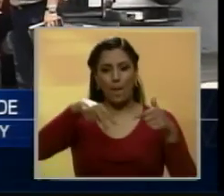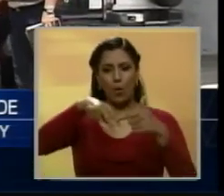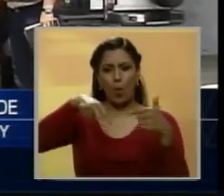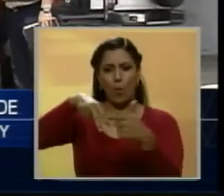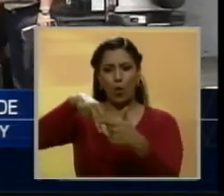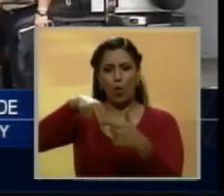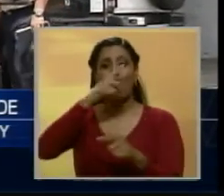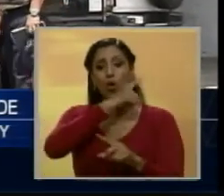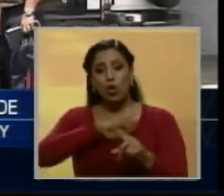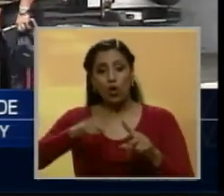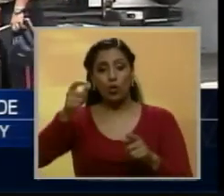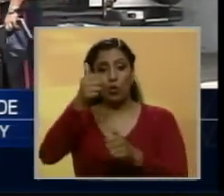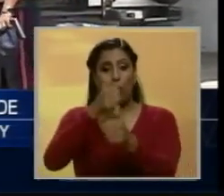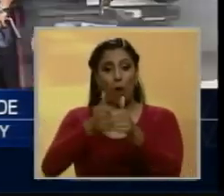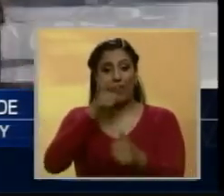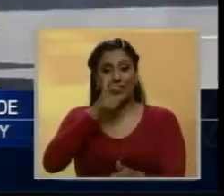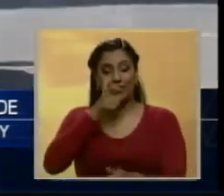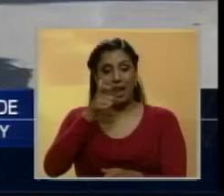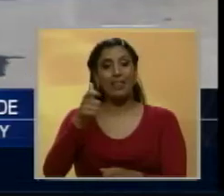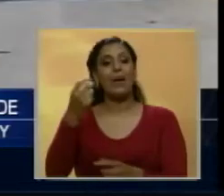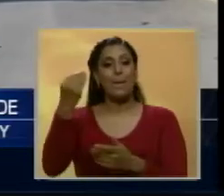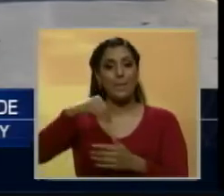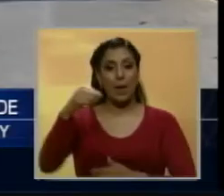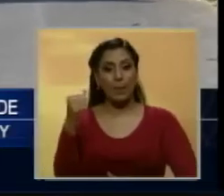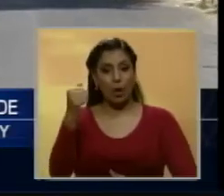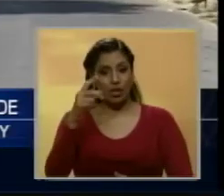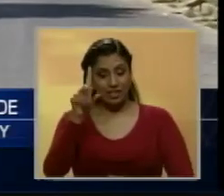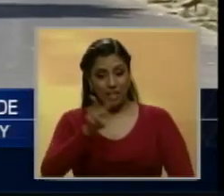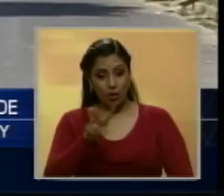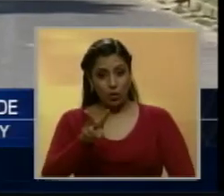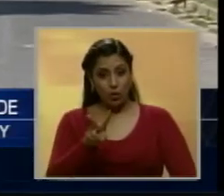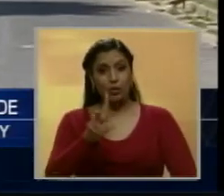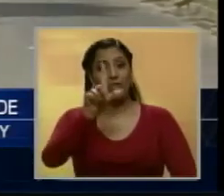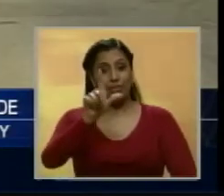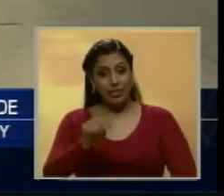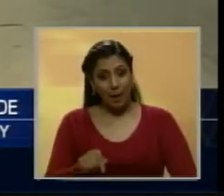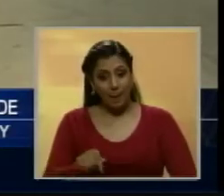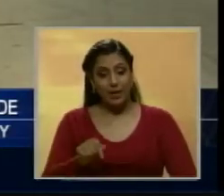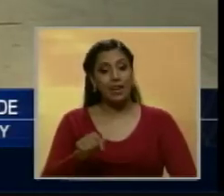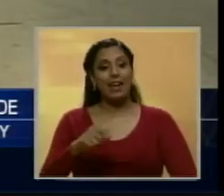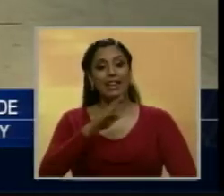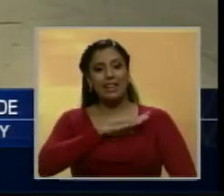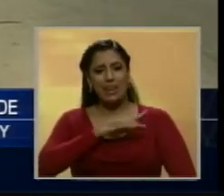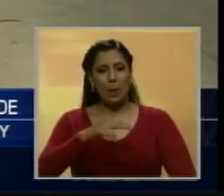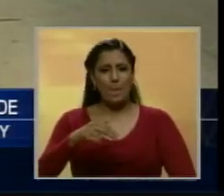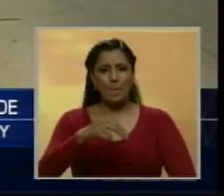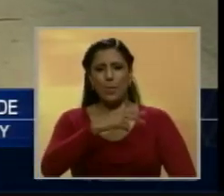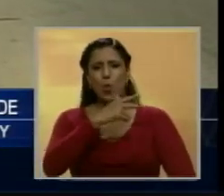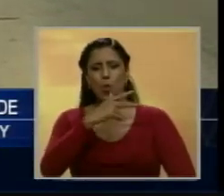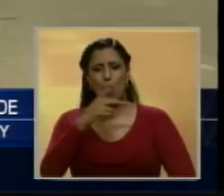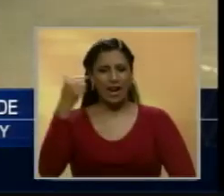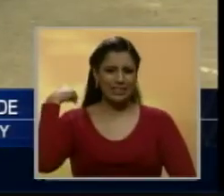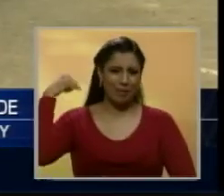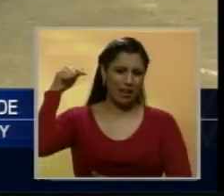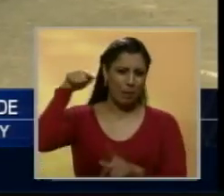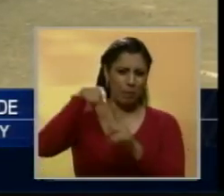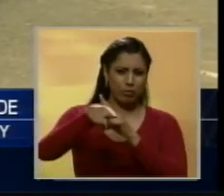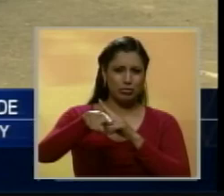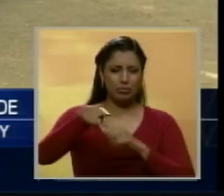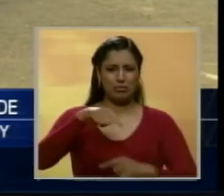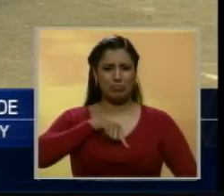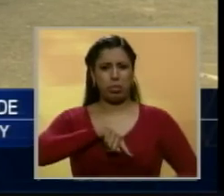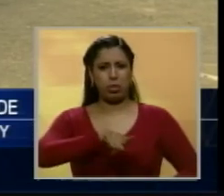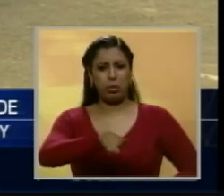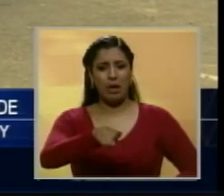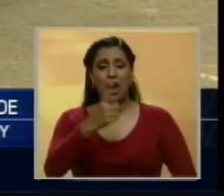piernas y el escolta y el oficial agregado de Polilander, Denis Alberto Linares, recibió un impacto de bala en la espalda con salida en la